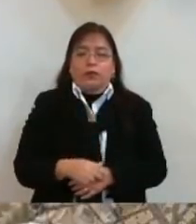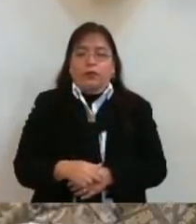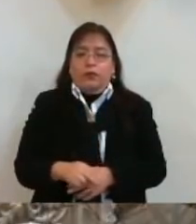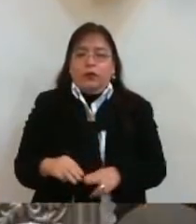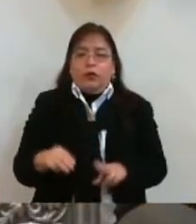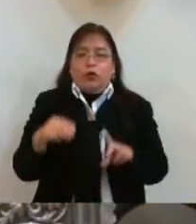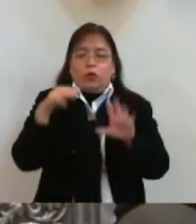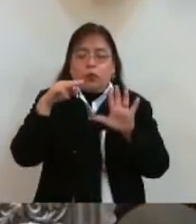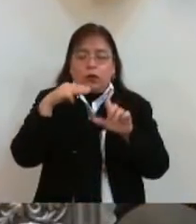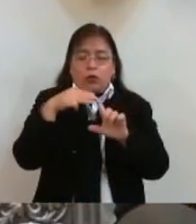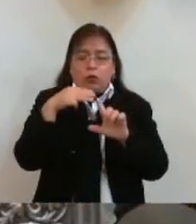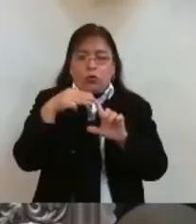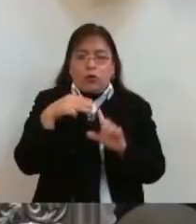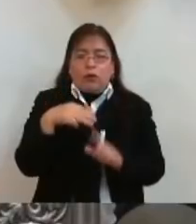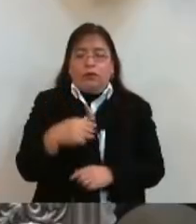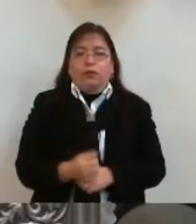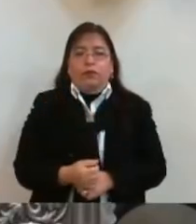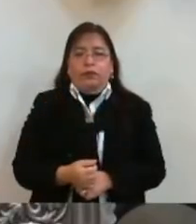Que siempre